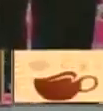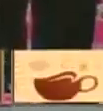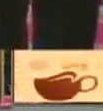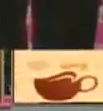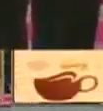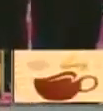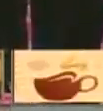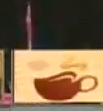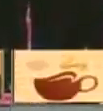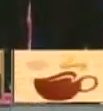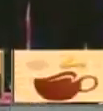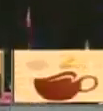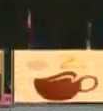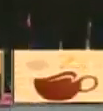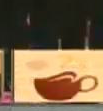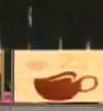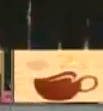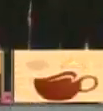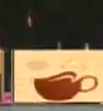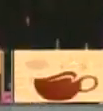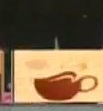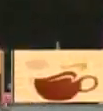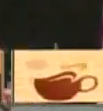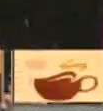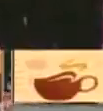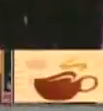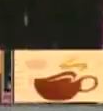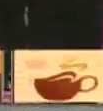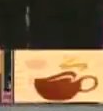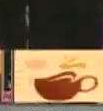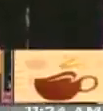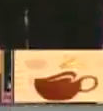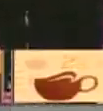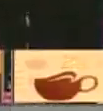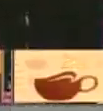José! ¡Que viva Anzuategui!